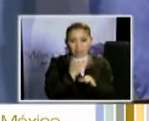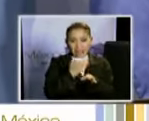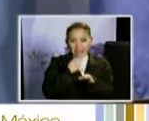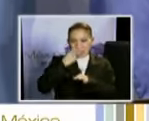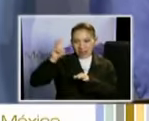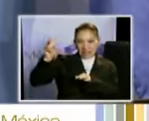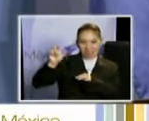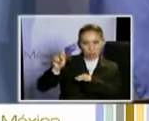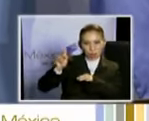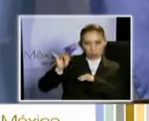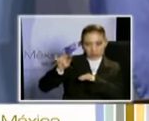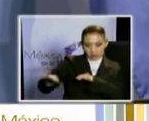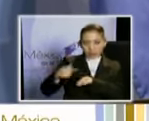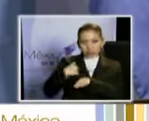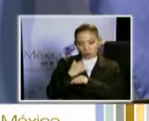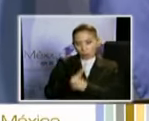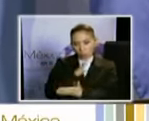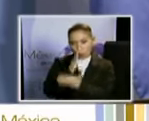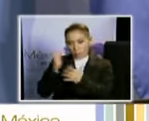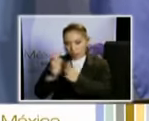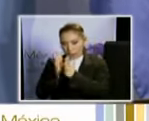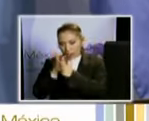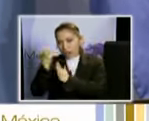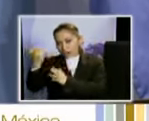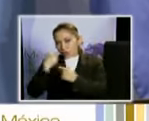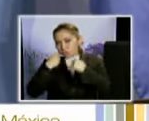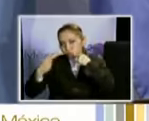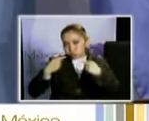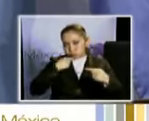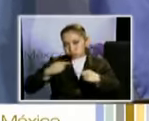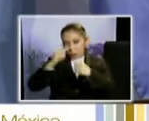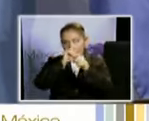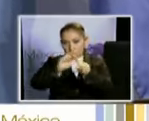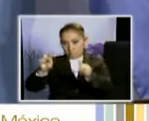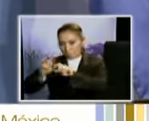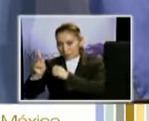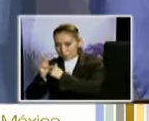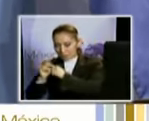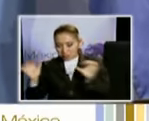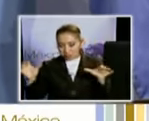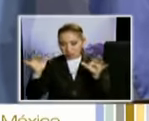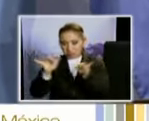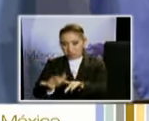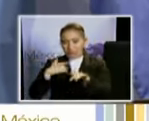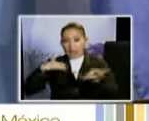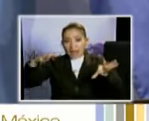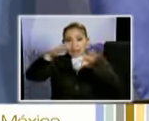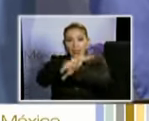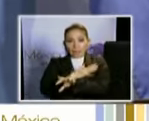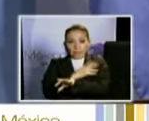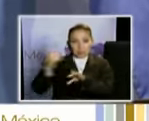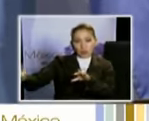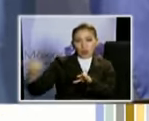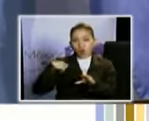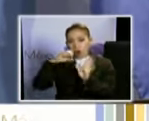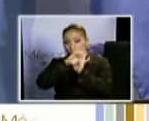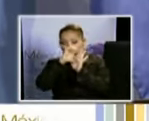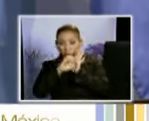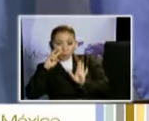yo creo que a mí me tocó participar en varias de estas negociaciones multilaterales, de que el cambio de paradigma sucede